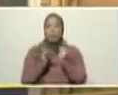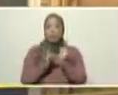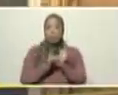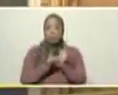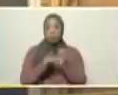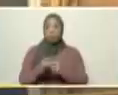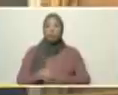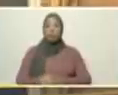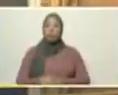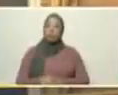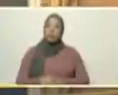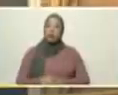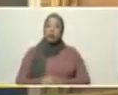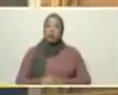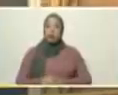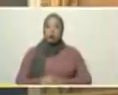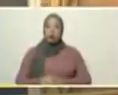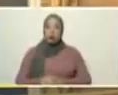hablando ahora con